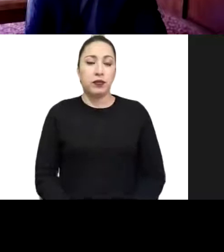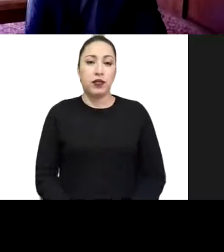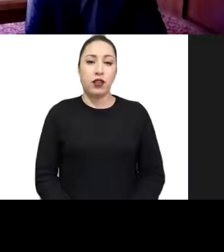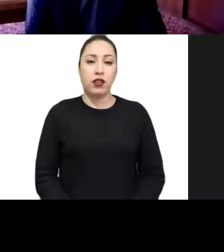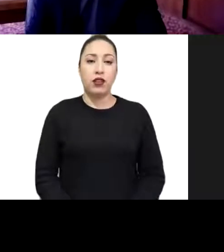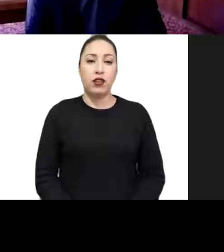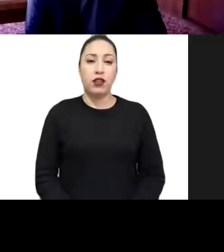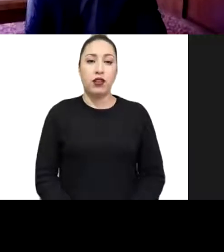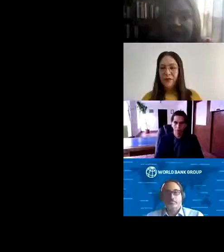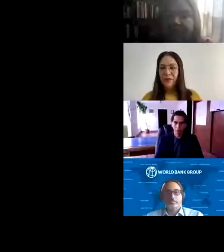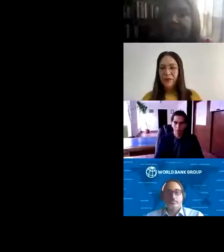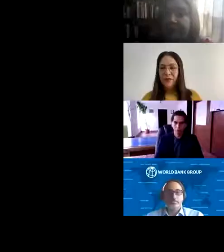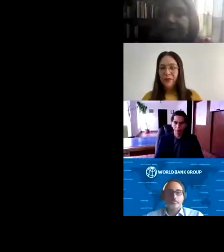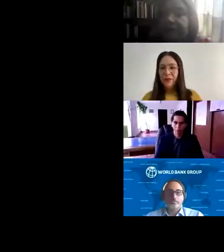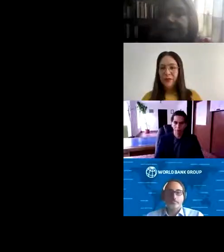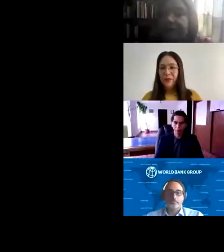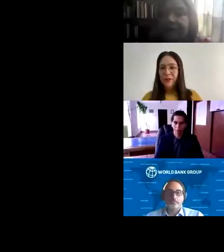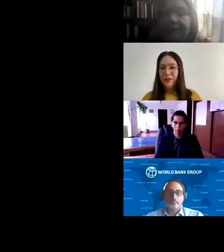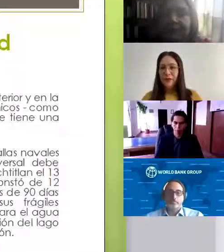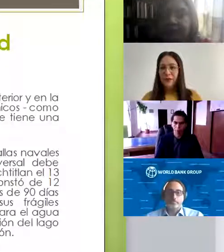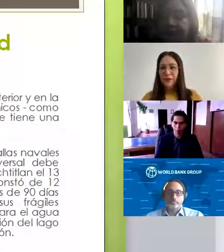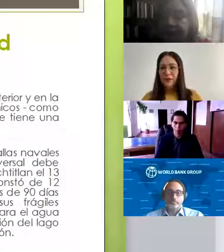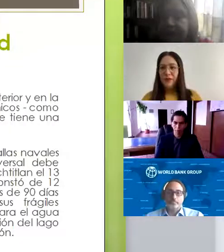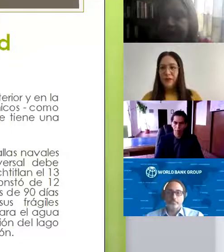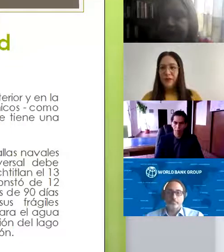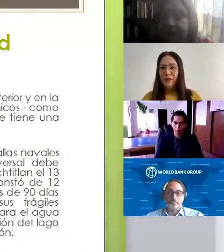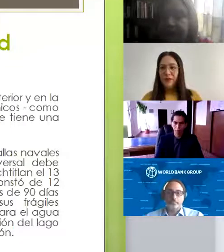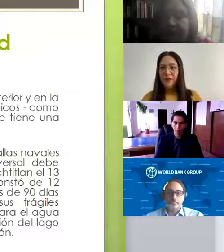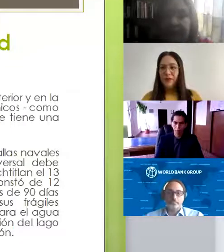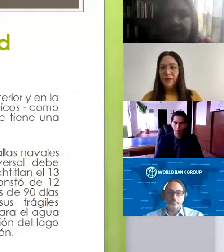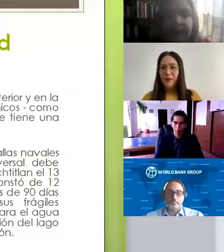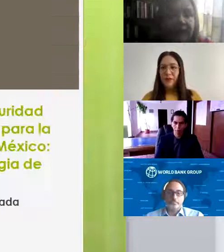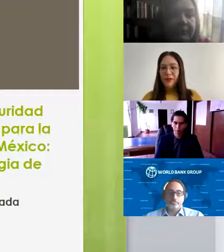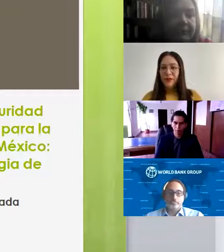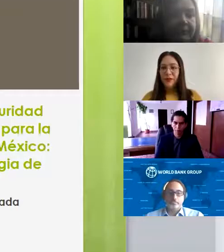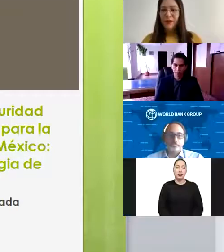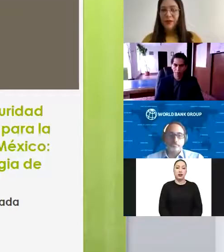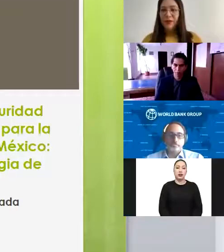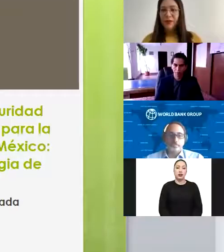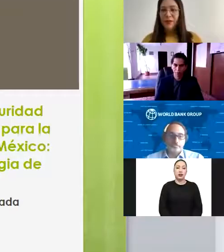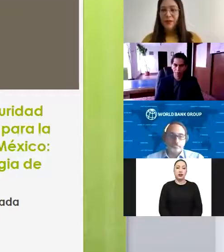Sí. Sí, efectivamente, están habilitados todos. Perfectamente. Bueno, vamos a ver.